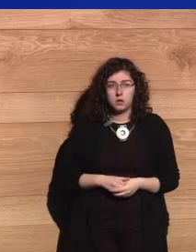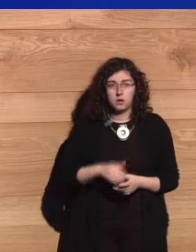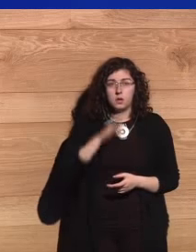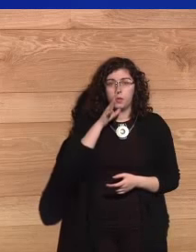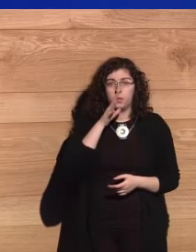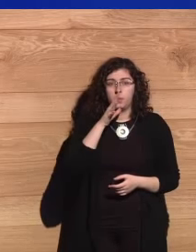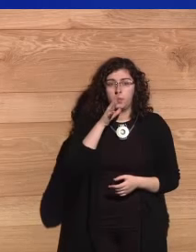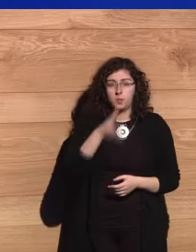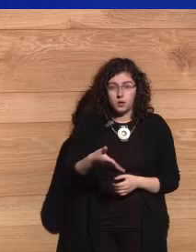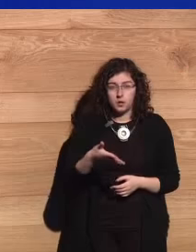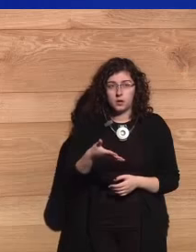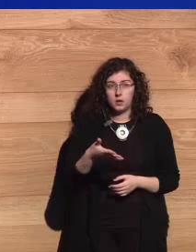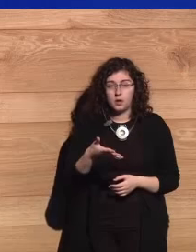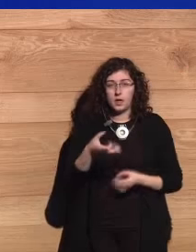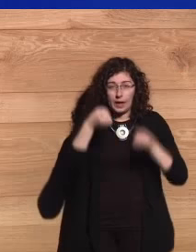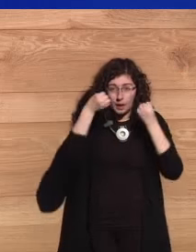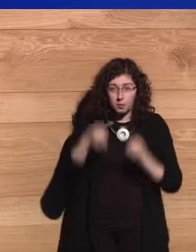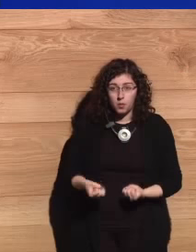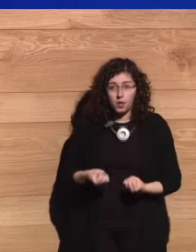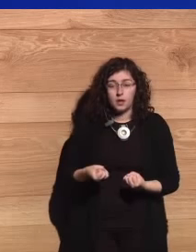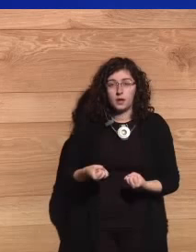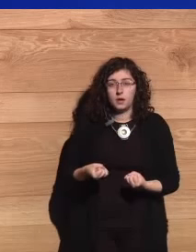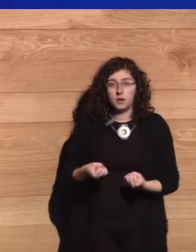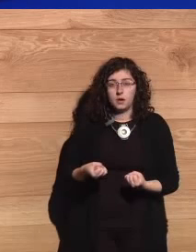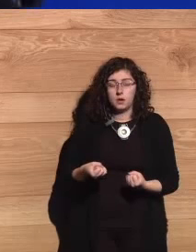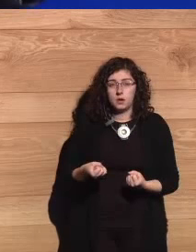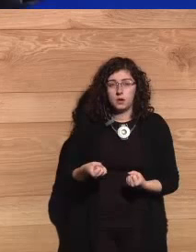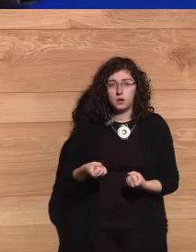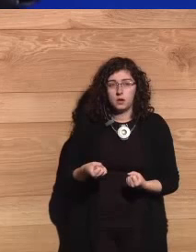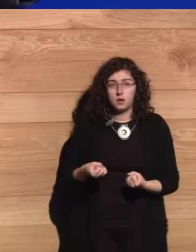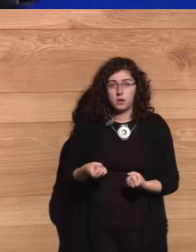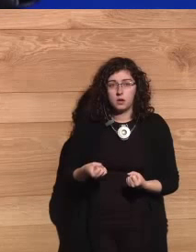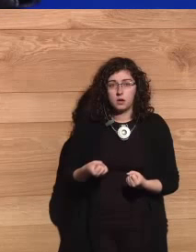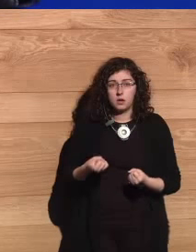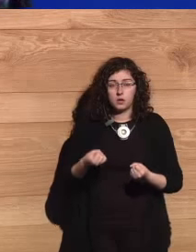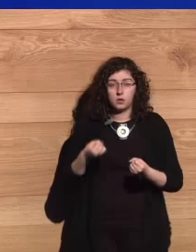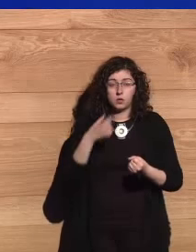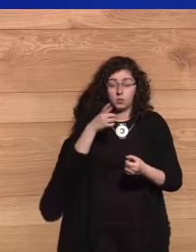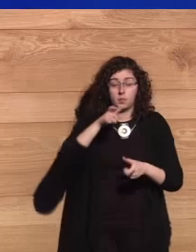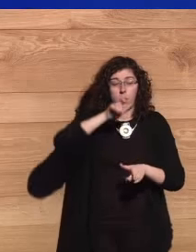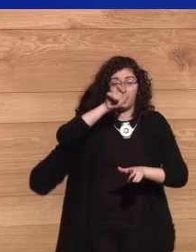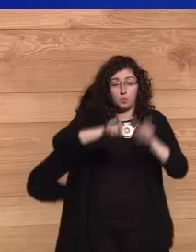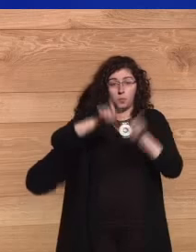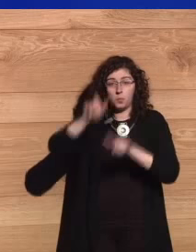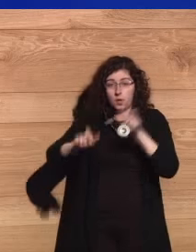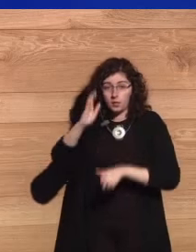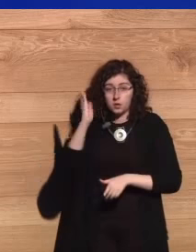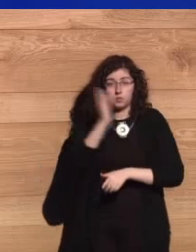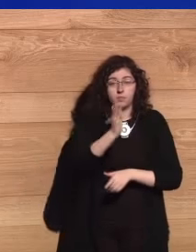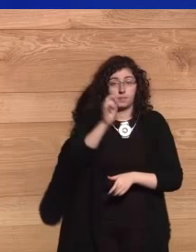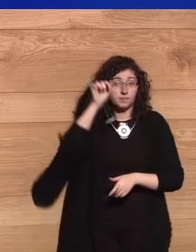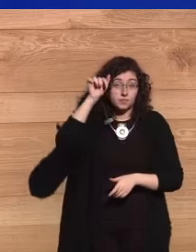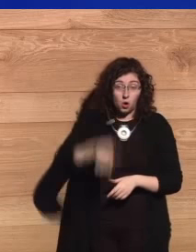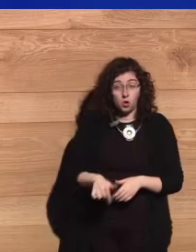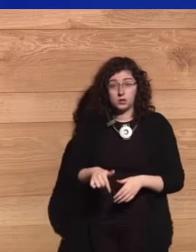porque el biopoder se ejercía sobre masas, sobre poblaciones. Hoy día,